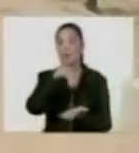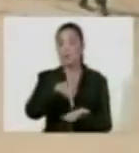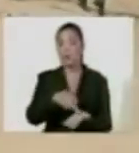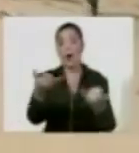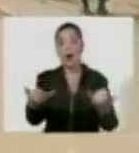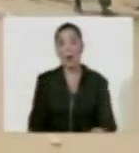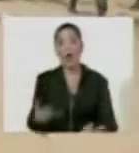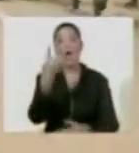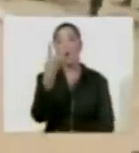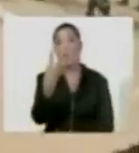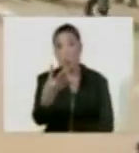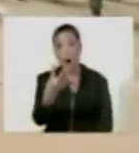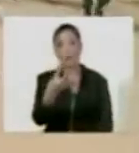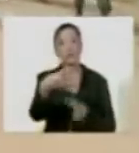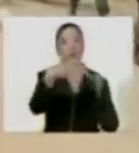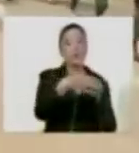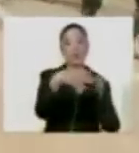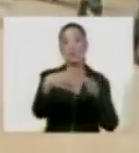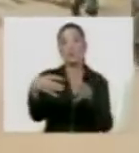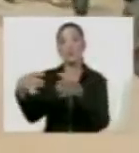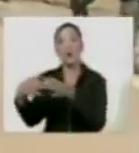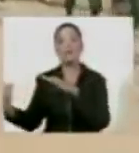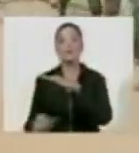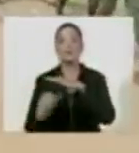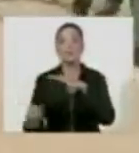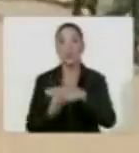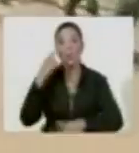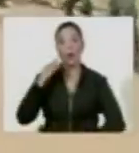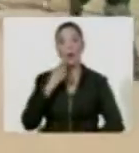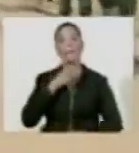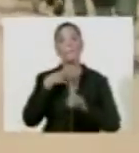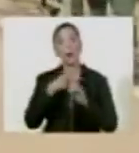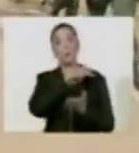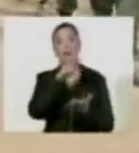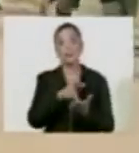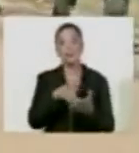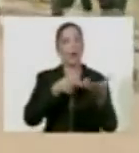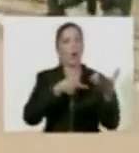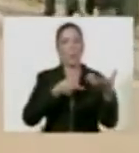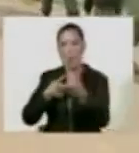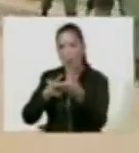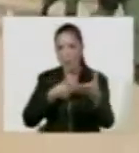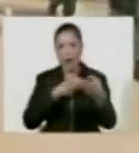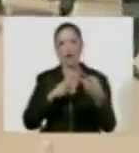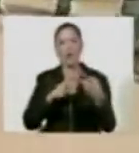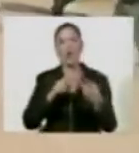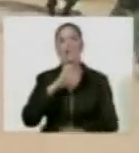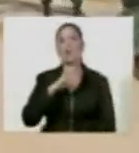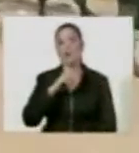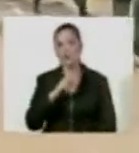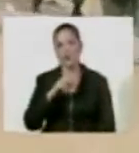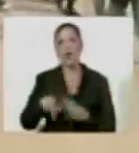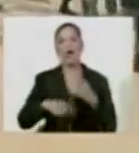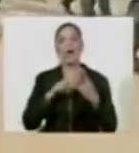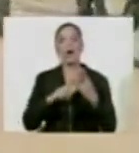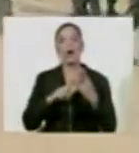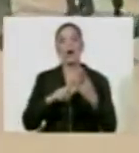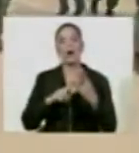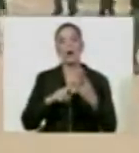los cuatro componentes de la Fuerza Armada Nacional Bolivariana, pero además participan bomberos, Protección Civil, la Milicia